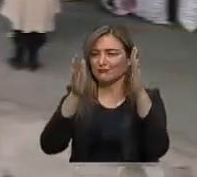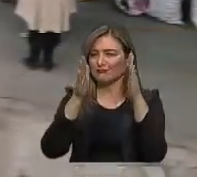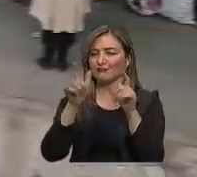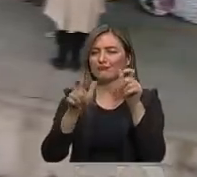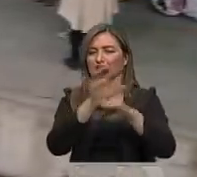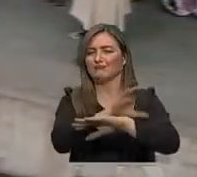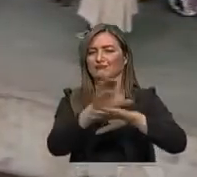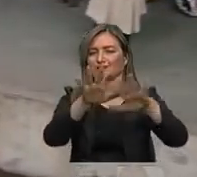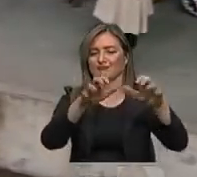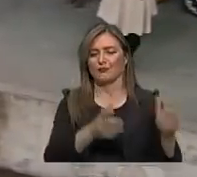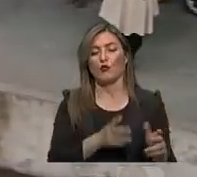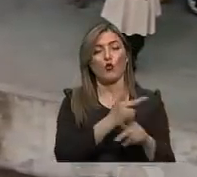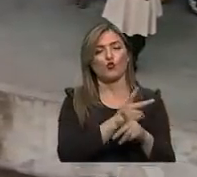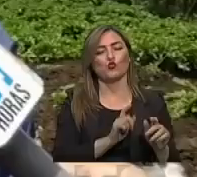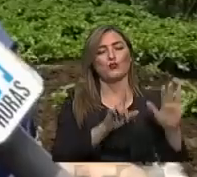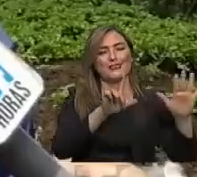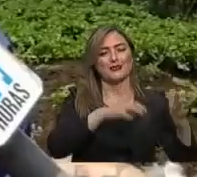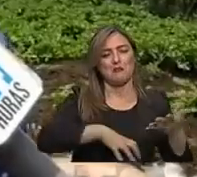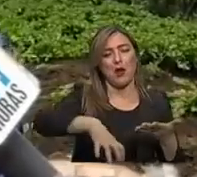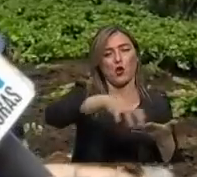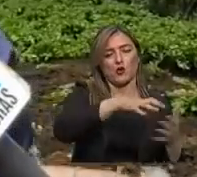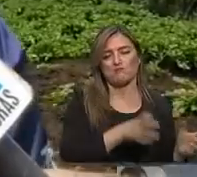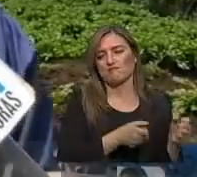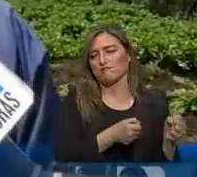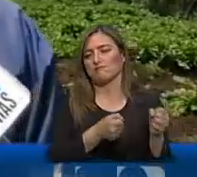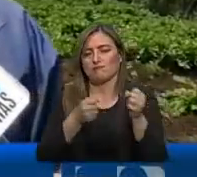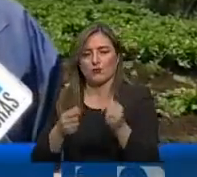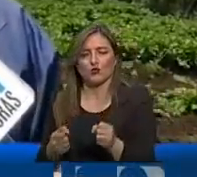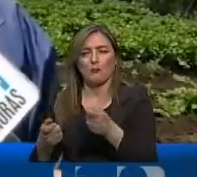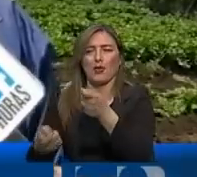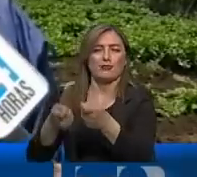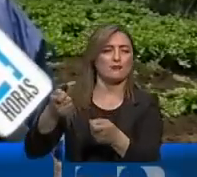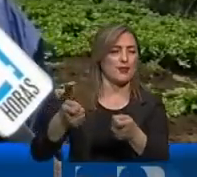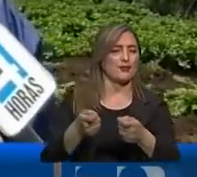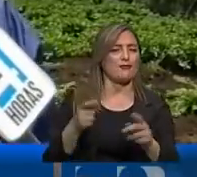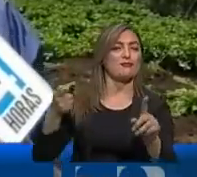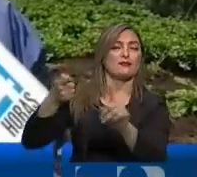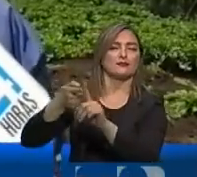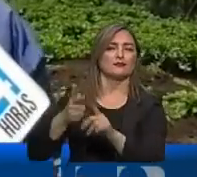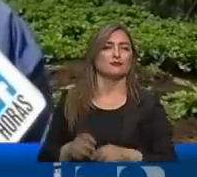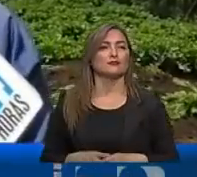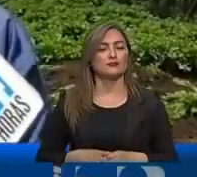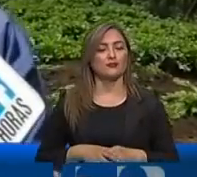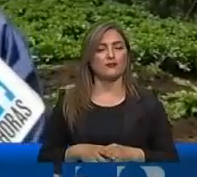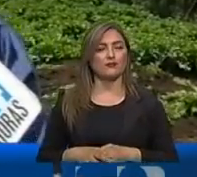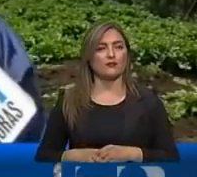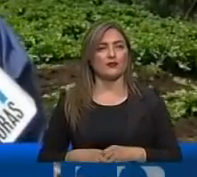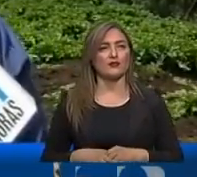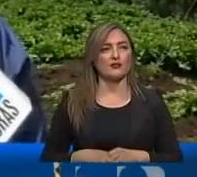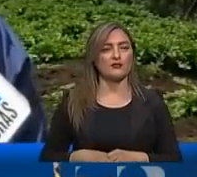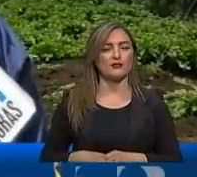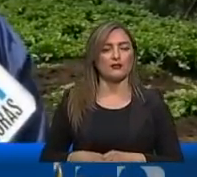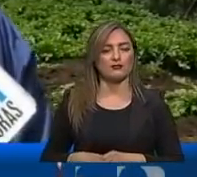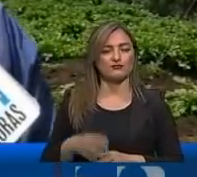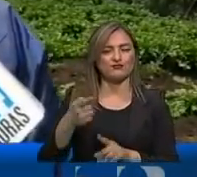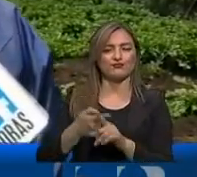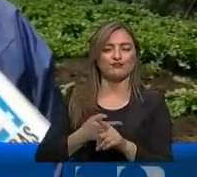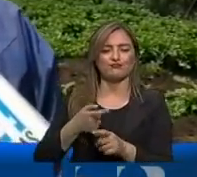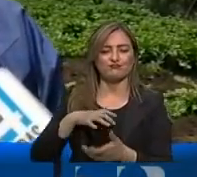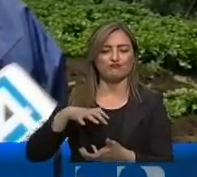los agricultores de 7 parroquias. Nosotros aquí estamos distribuyendo, bueno, en el tema de nuestro